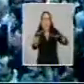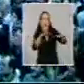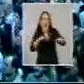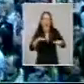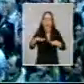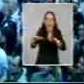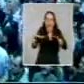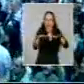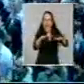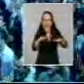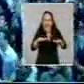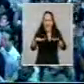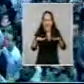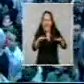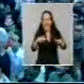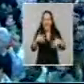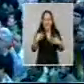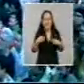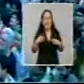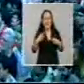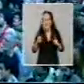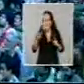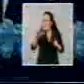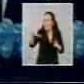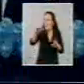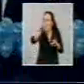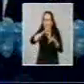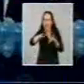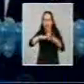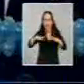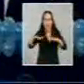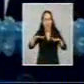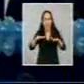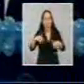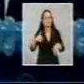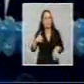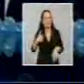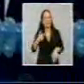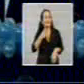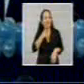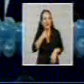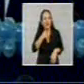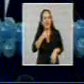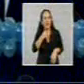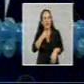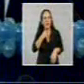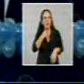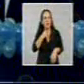Y yo quiero